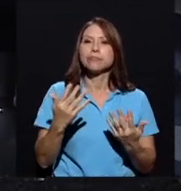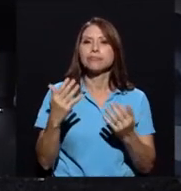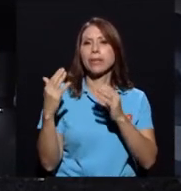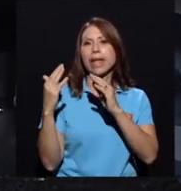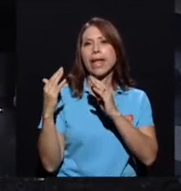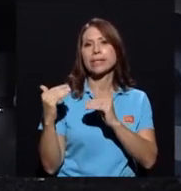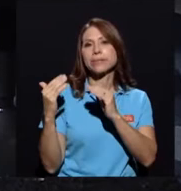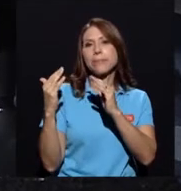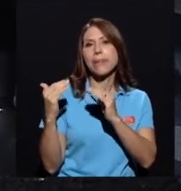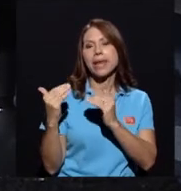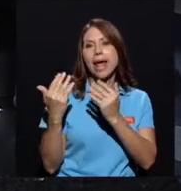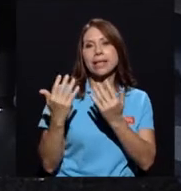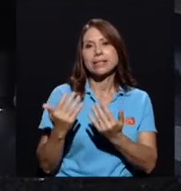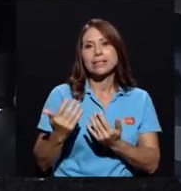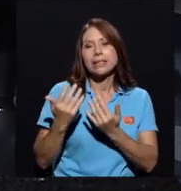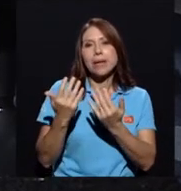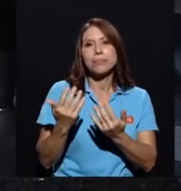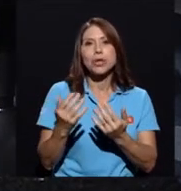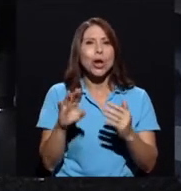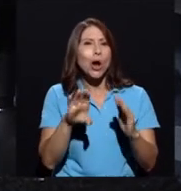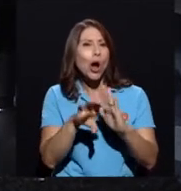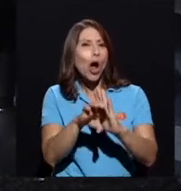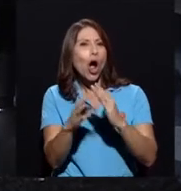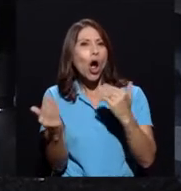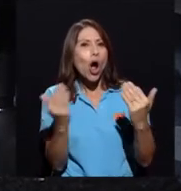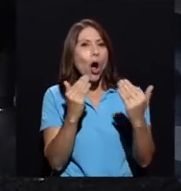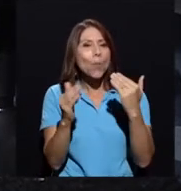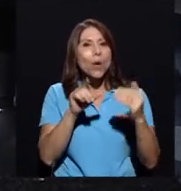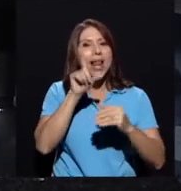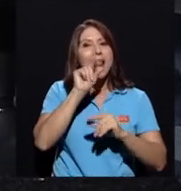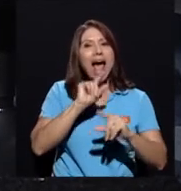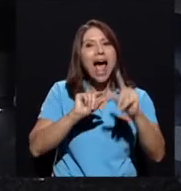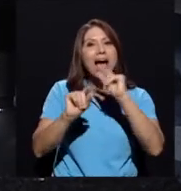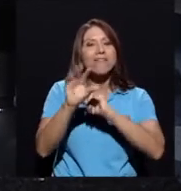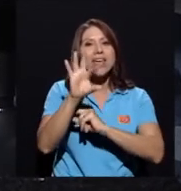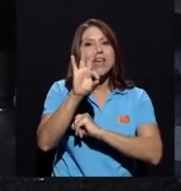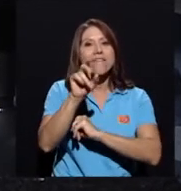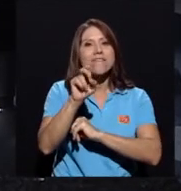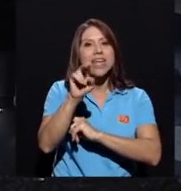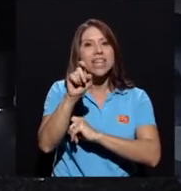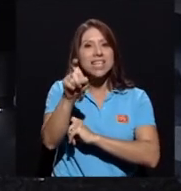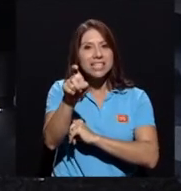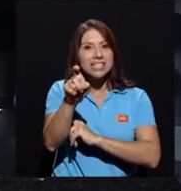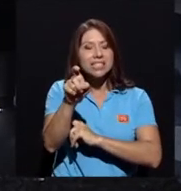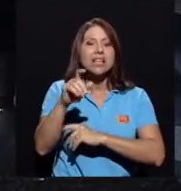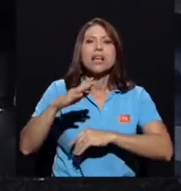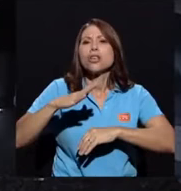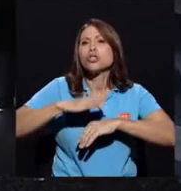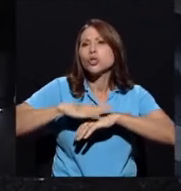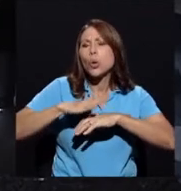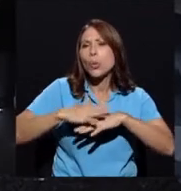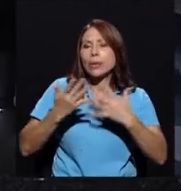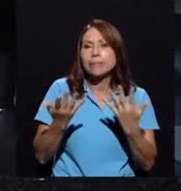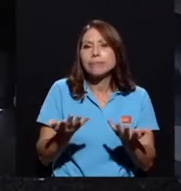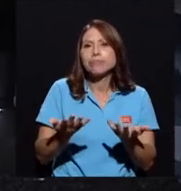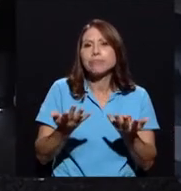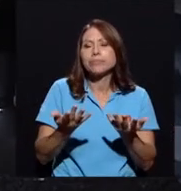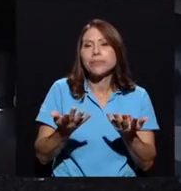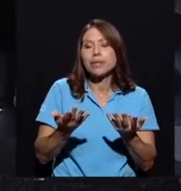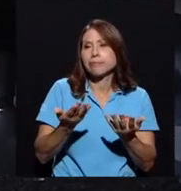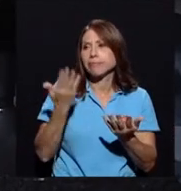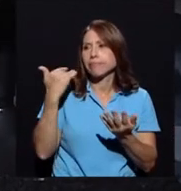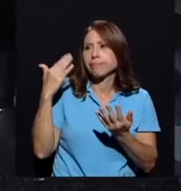algo así como el ave fénix de la tragedia que en algunos momentos fue